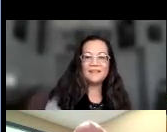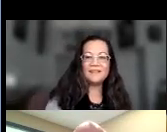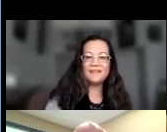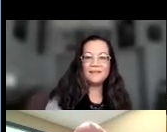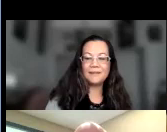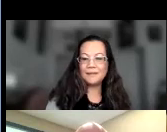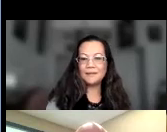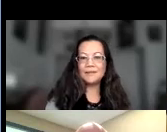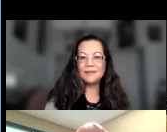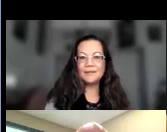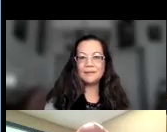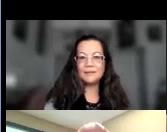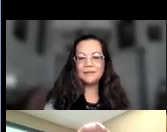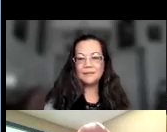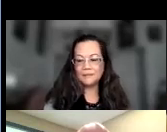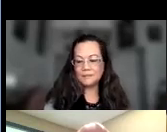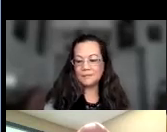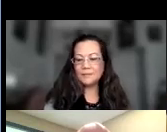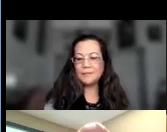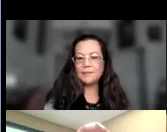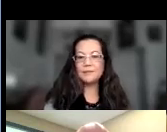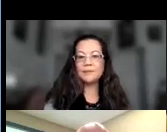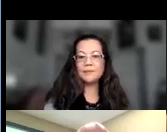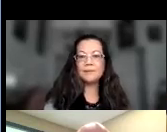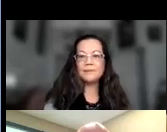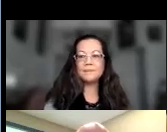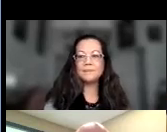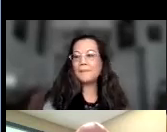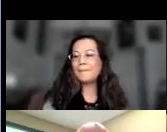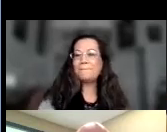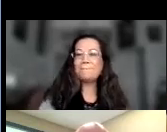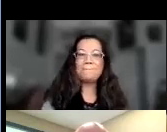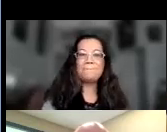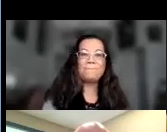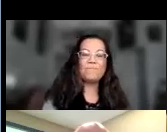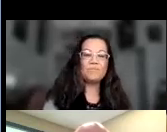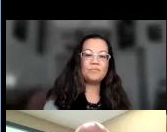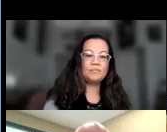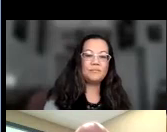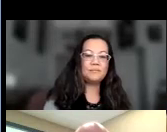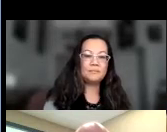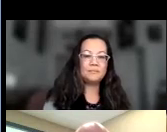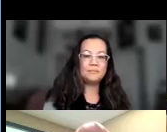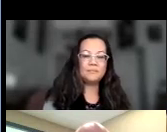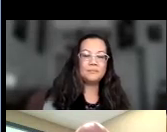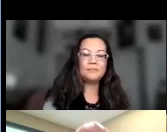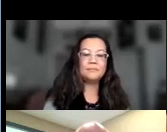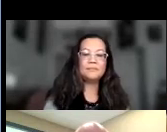de la colección de la información. Y en esta presentación va también ser puesto en la página